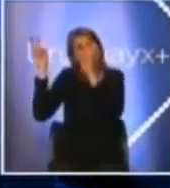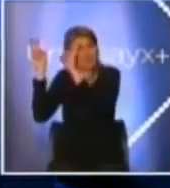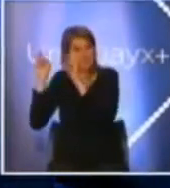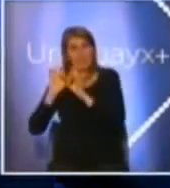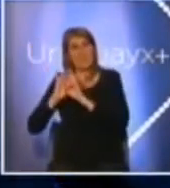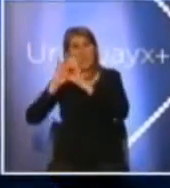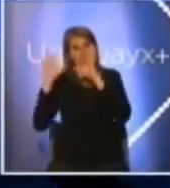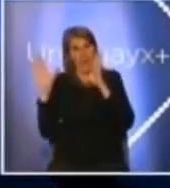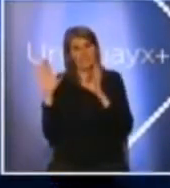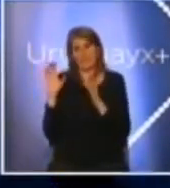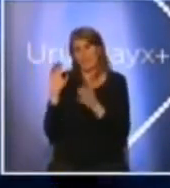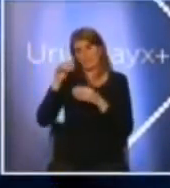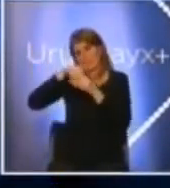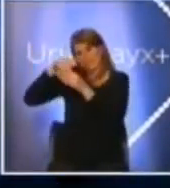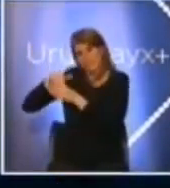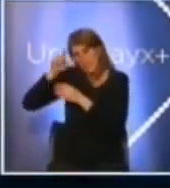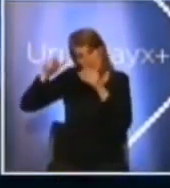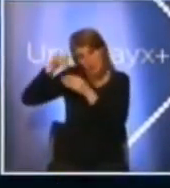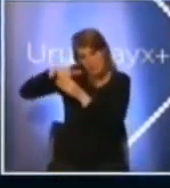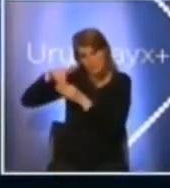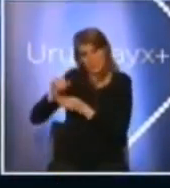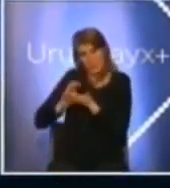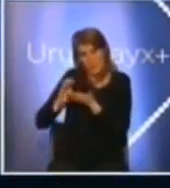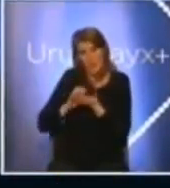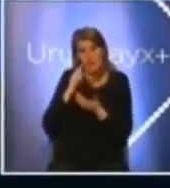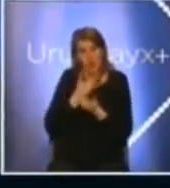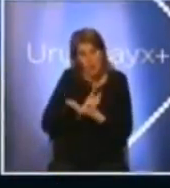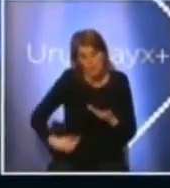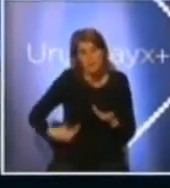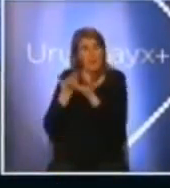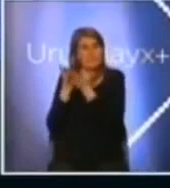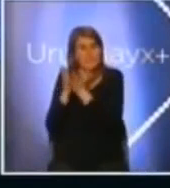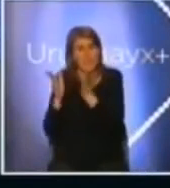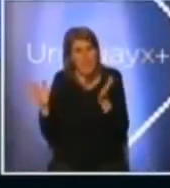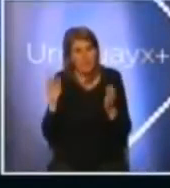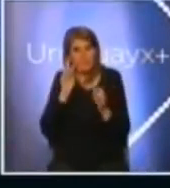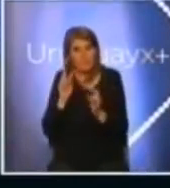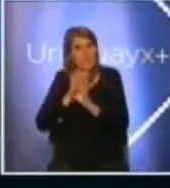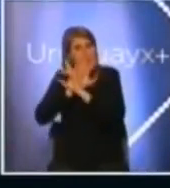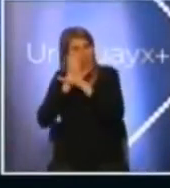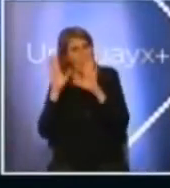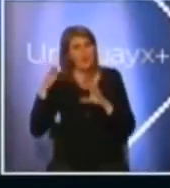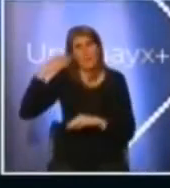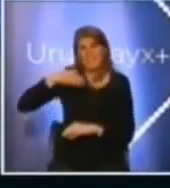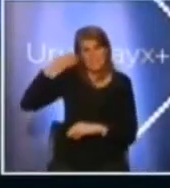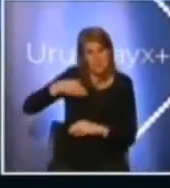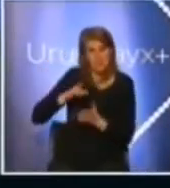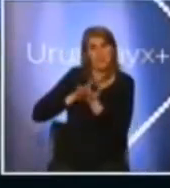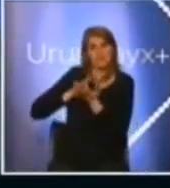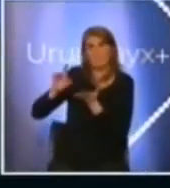gobierno abierto sobre bases de transparencia, mejora de servicios y participación. Por un